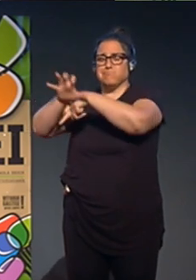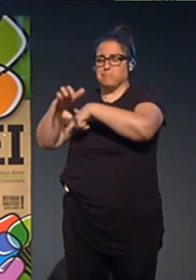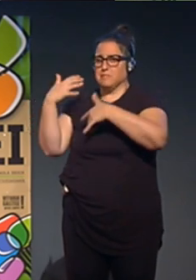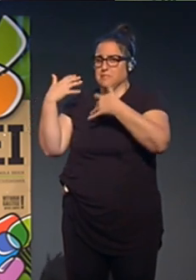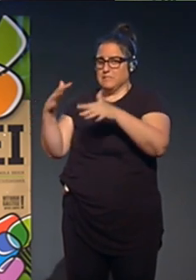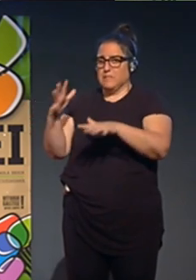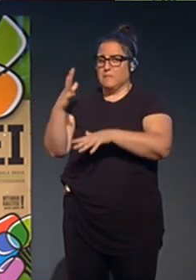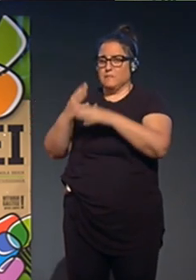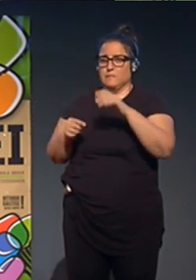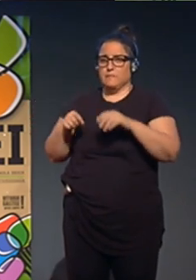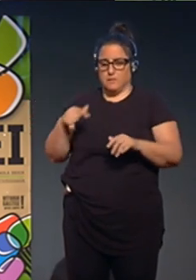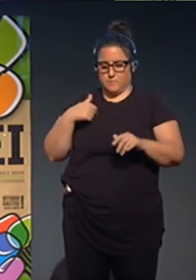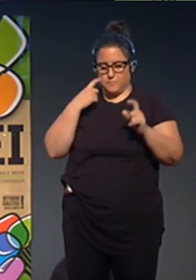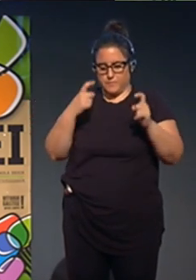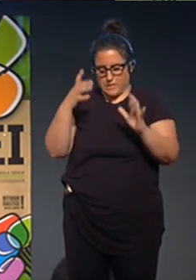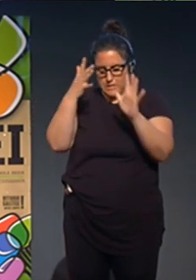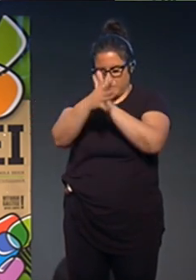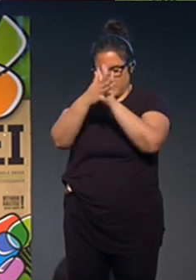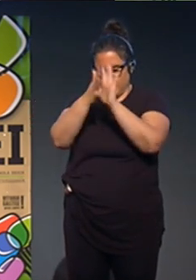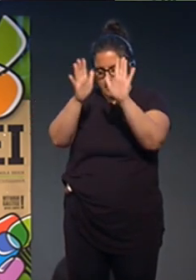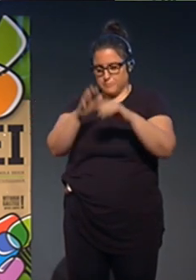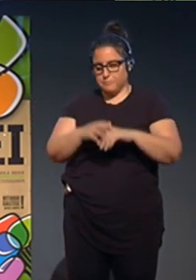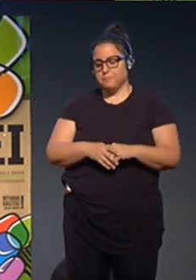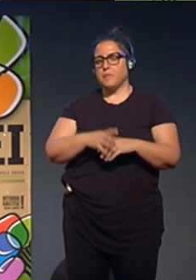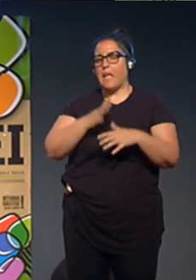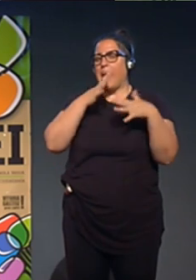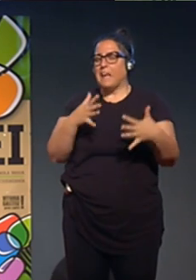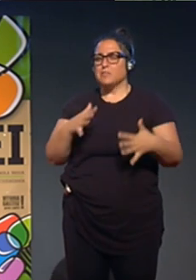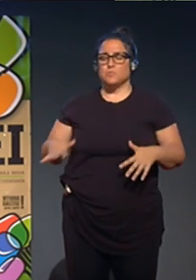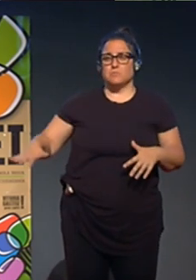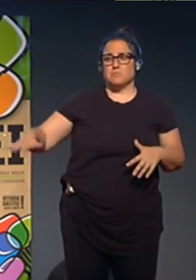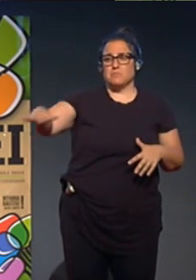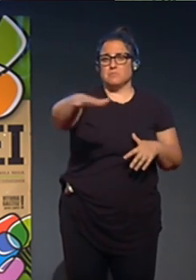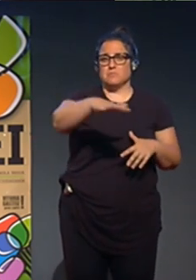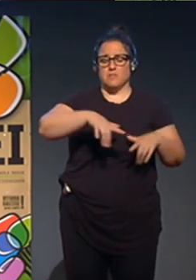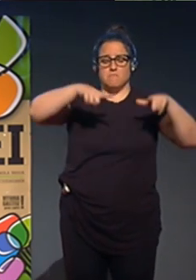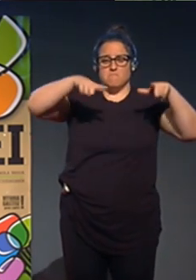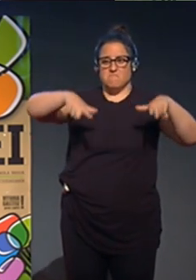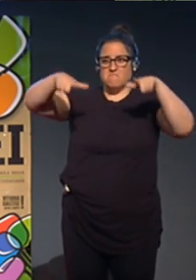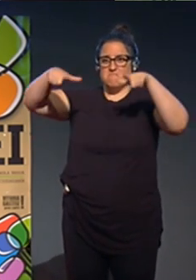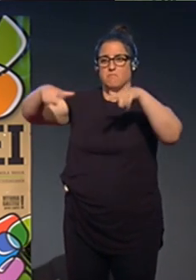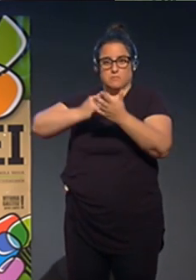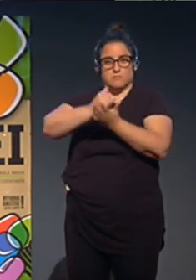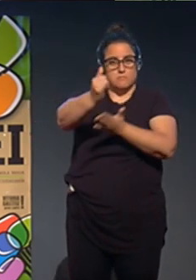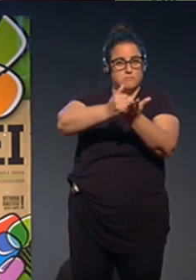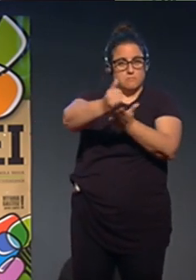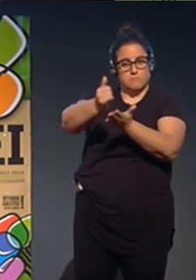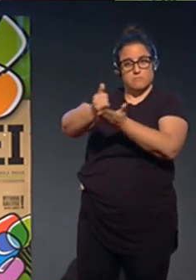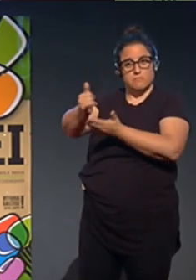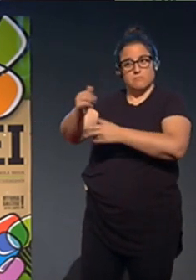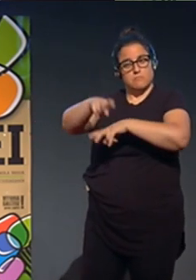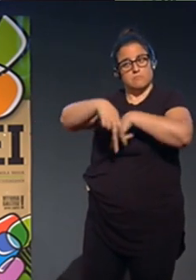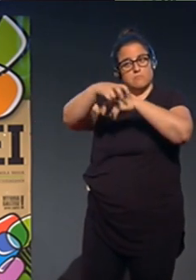explicarme hoy gran parte de esas grandes superficies transformadas en de cultivos de